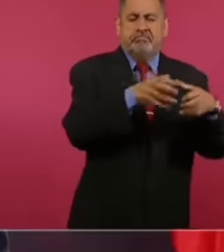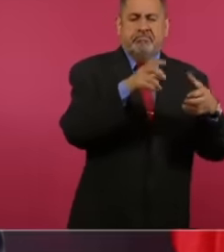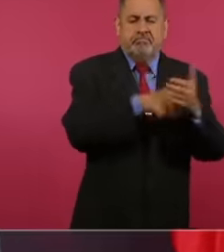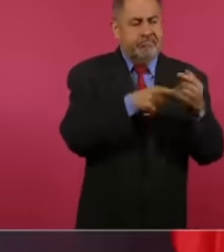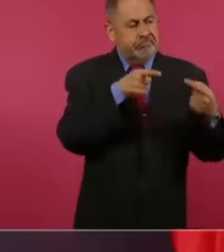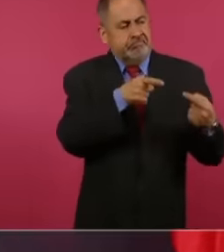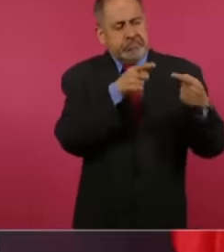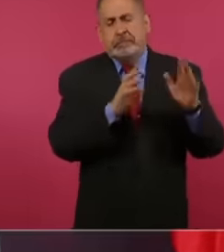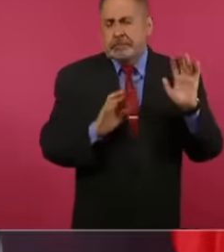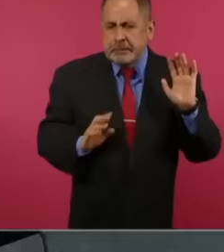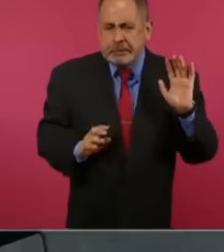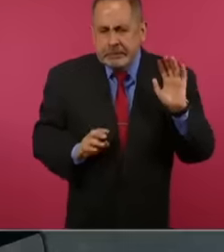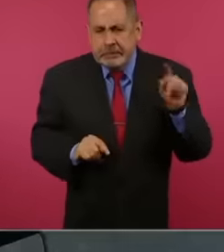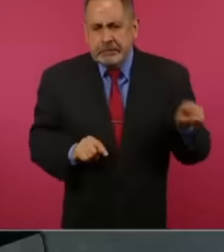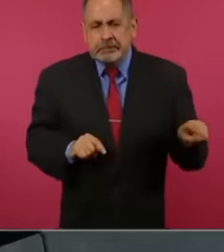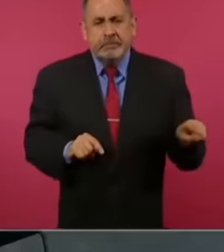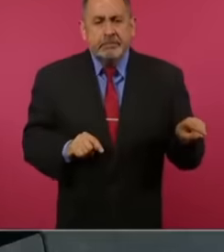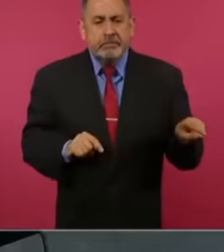que